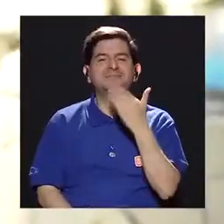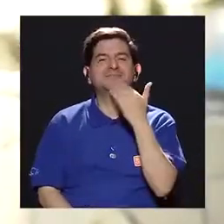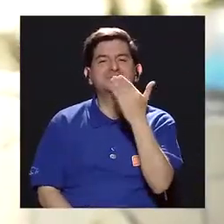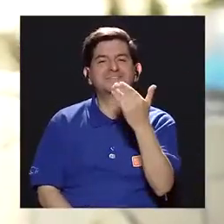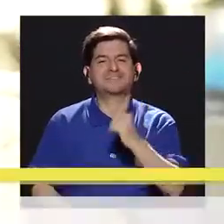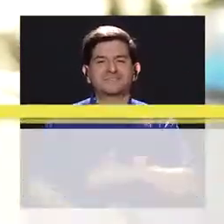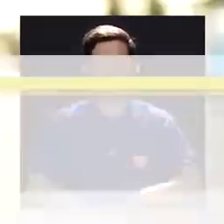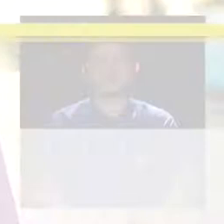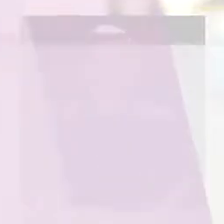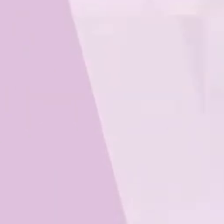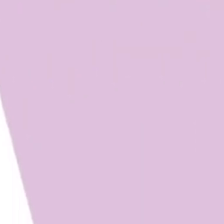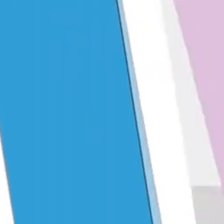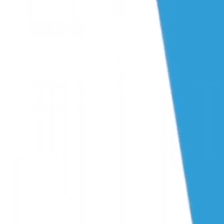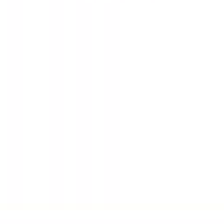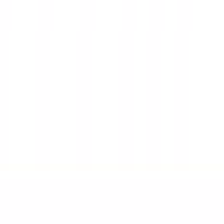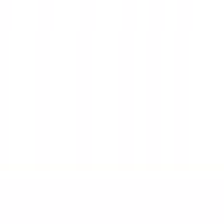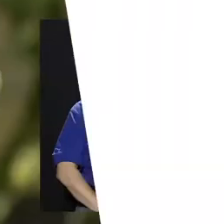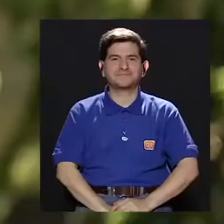Muchísimas gracias.